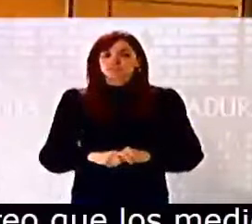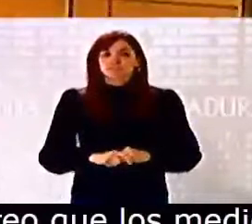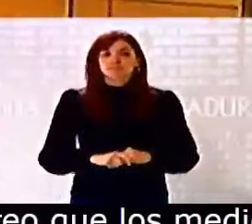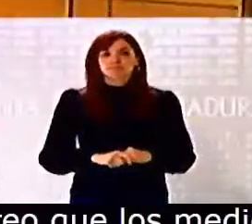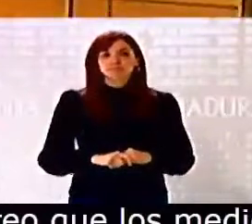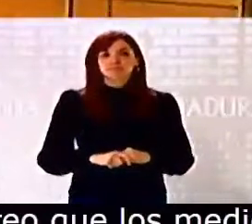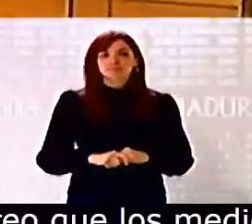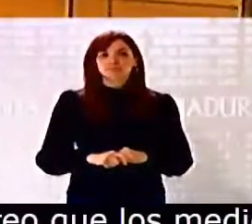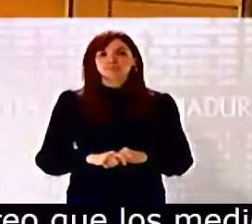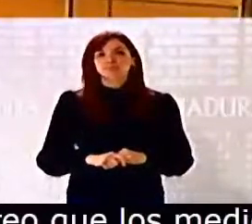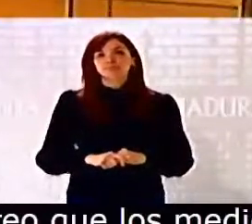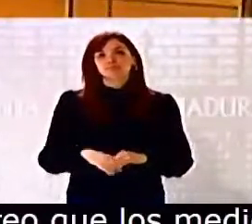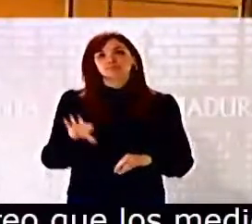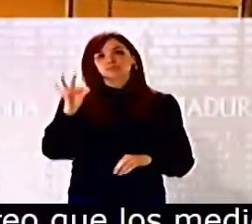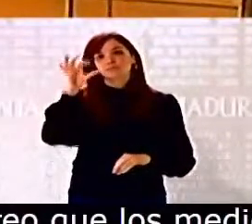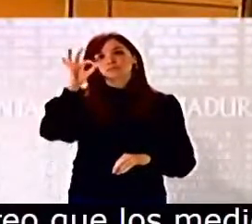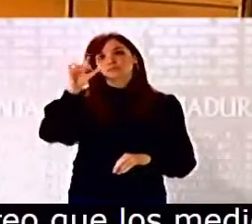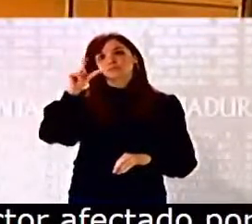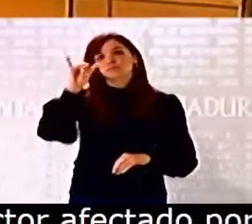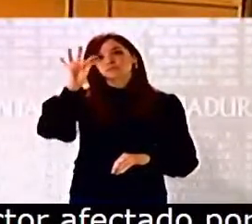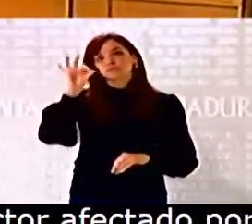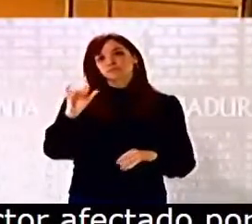Sí, Jorge Solís, de Canal Extremadura Radio.